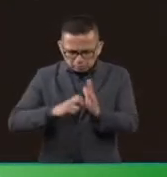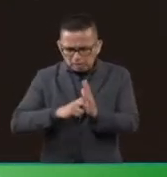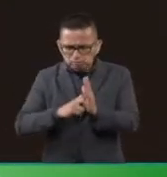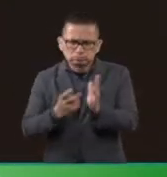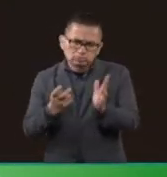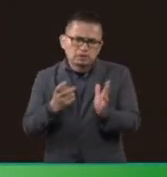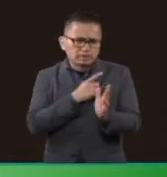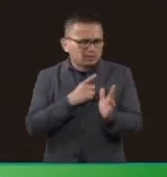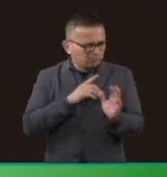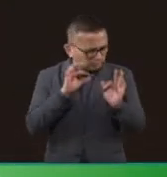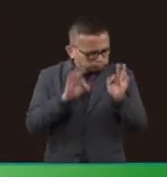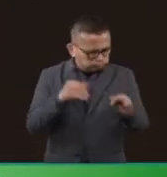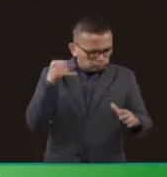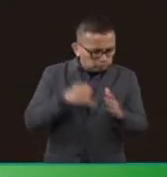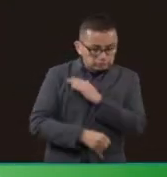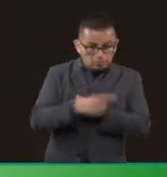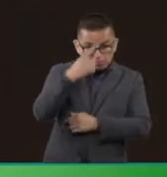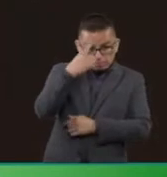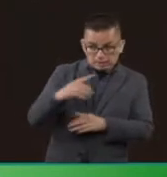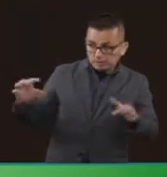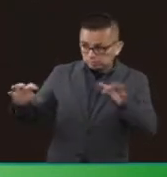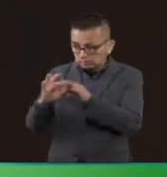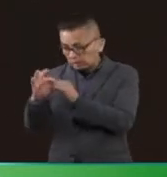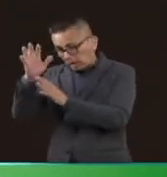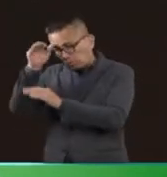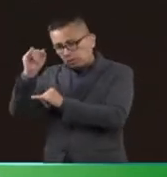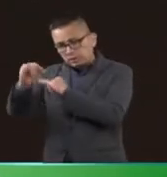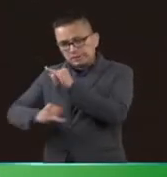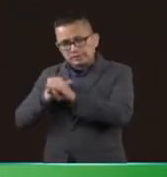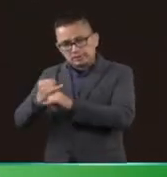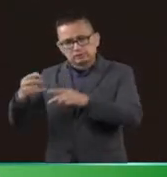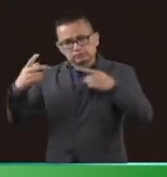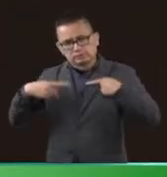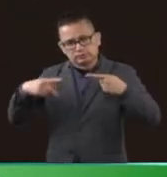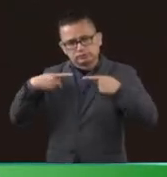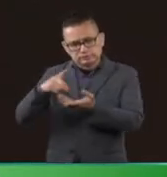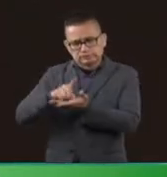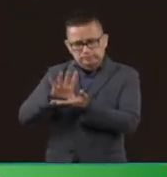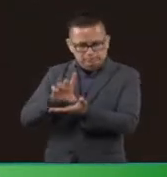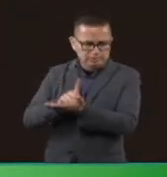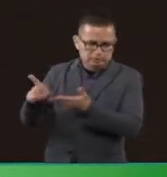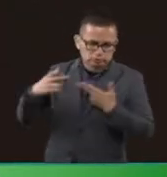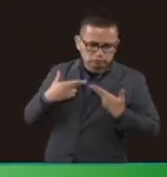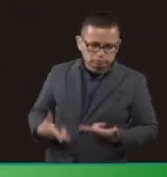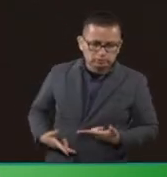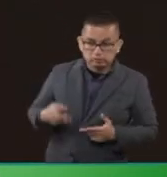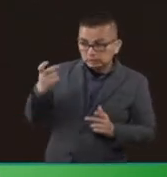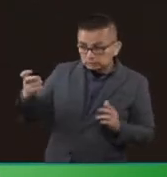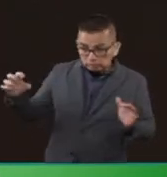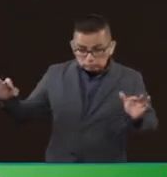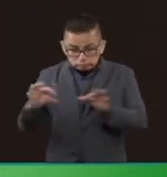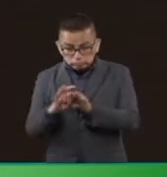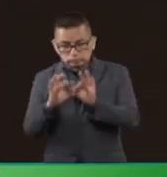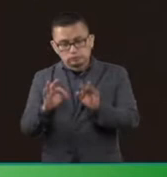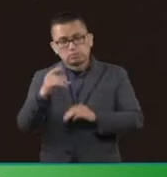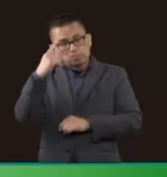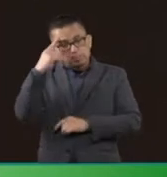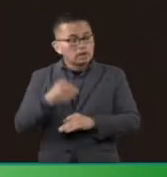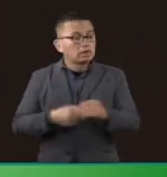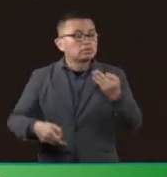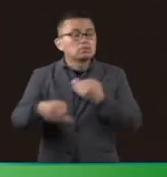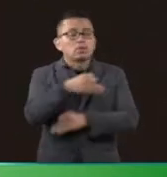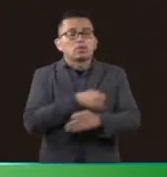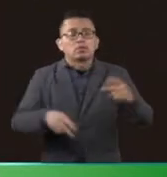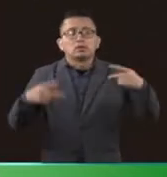convención internacional sobre las personas con discapacidad y que creemos juntos las condiciones de igualdad